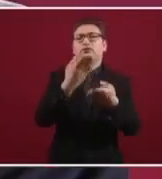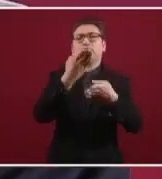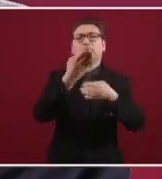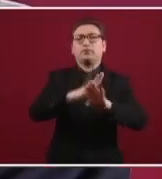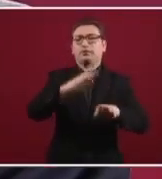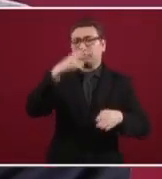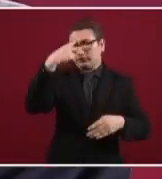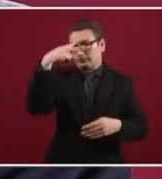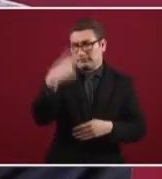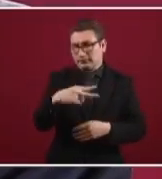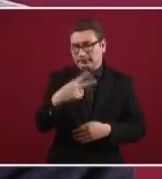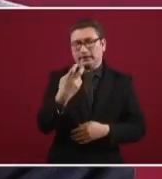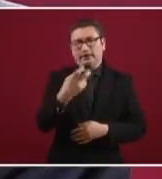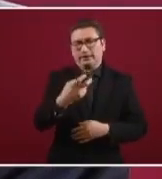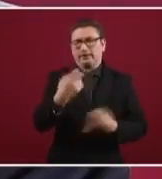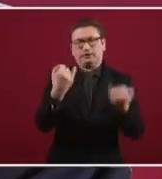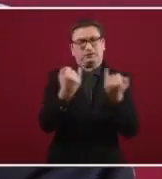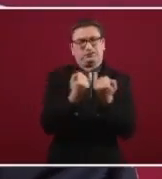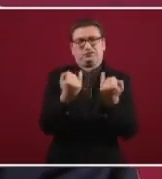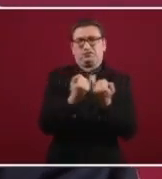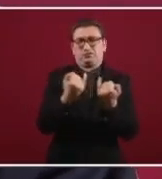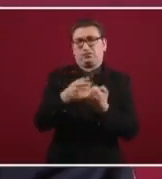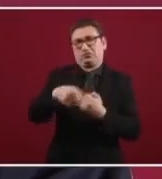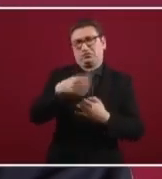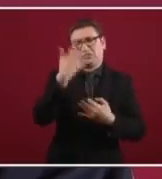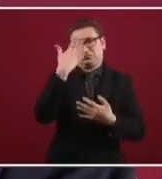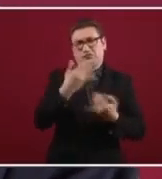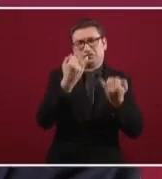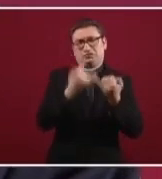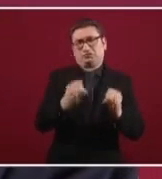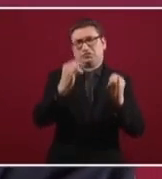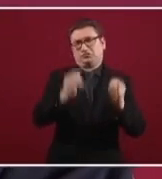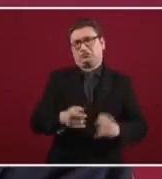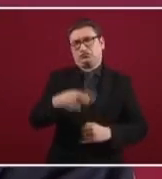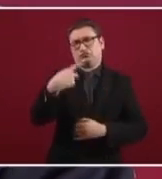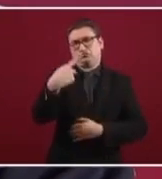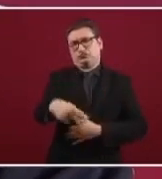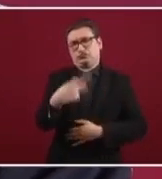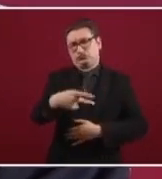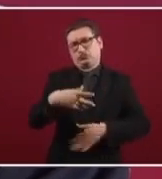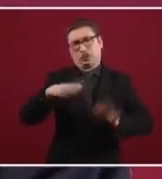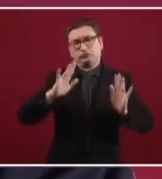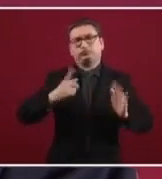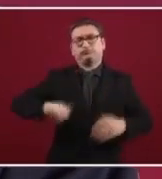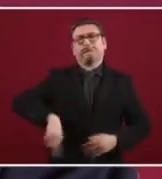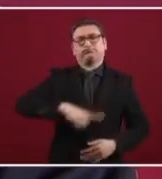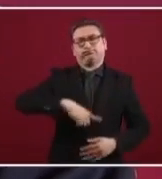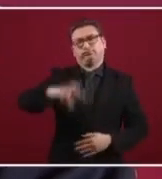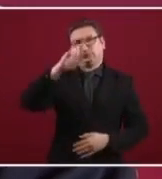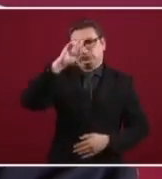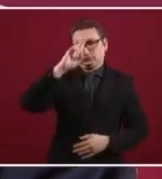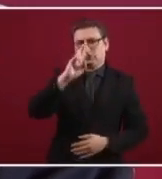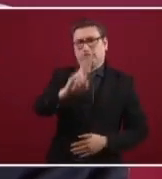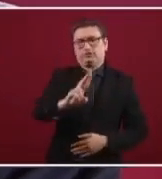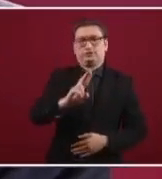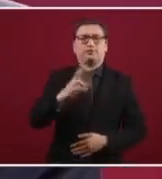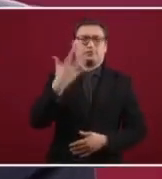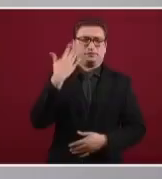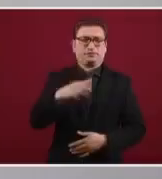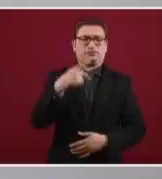México, que tiene autonomía, y nosotros respetamos esa autonomía,